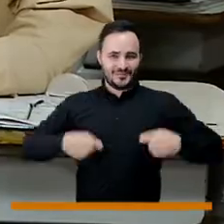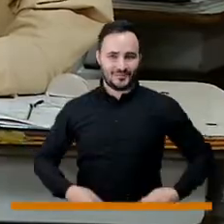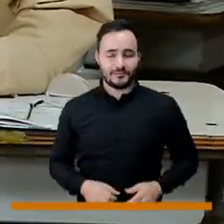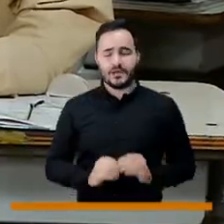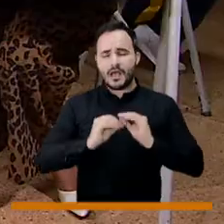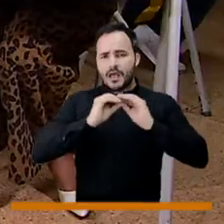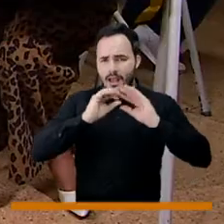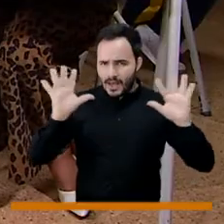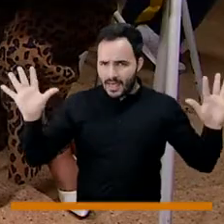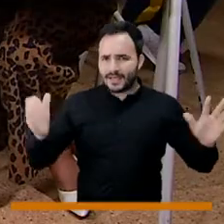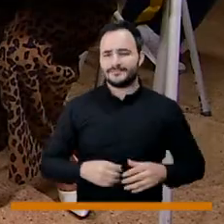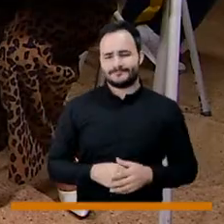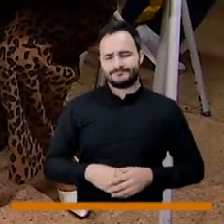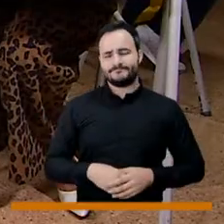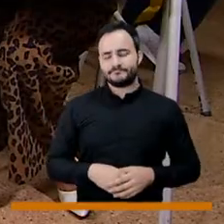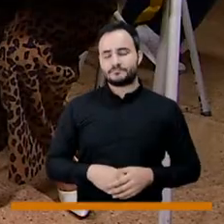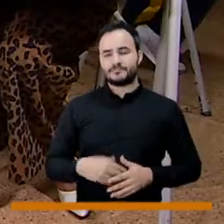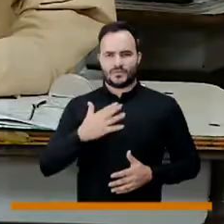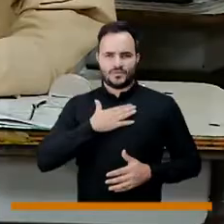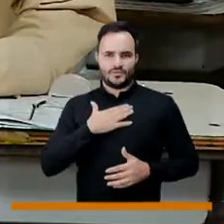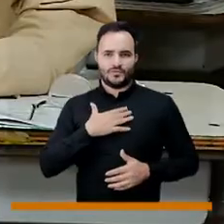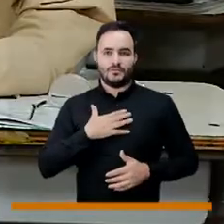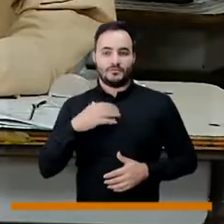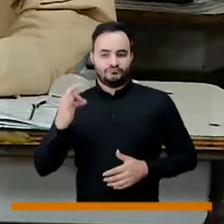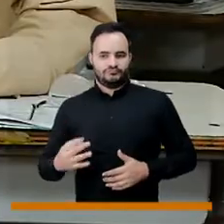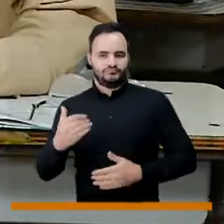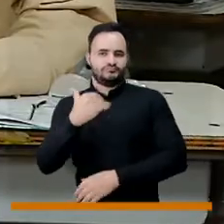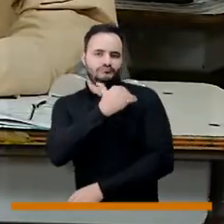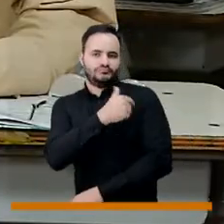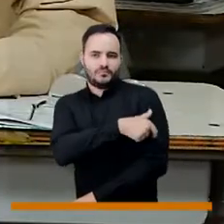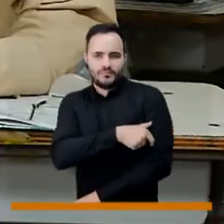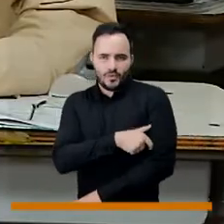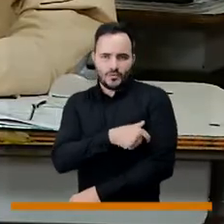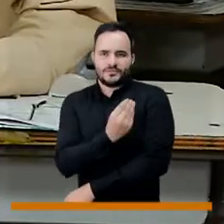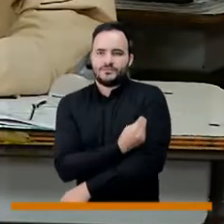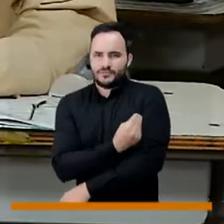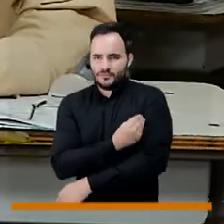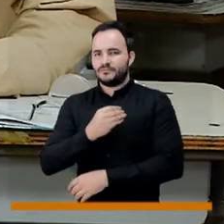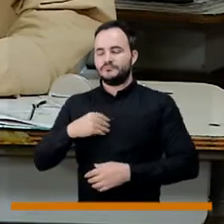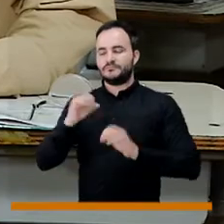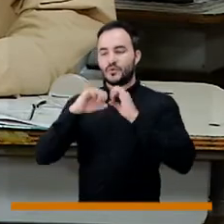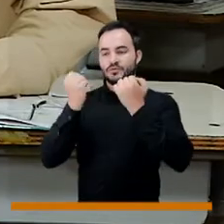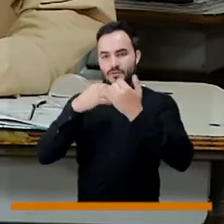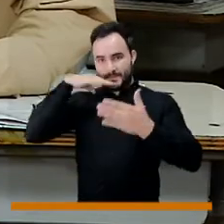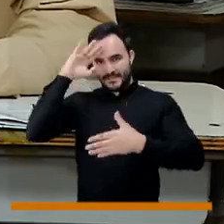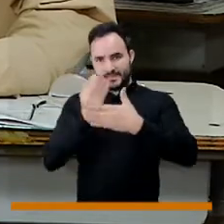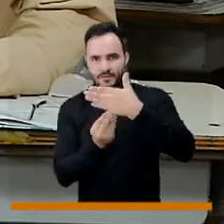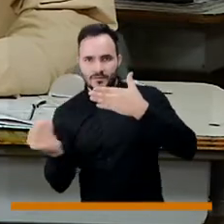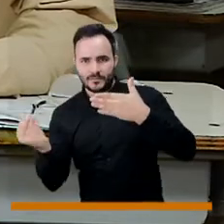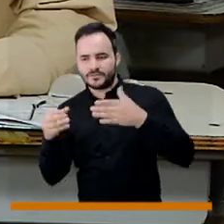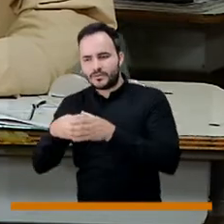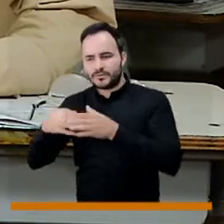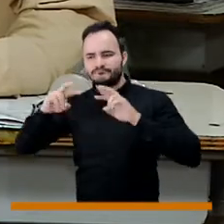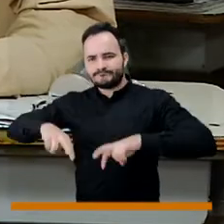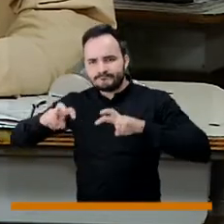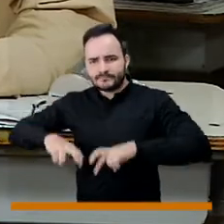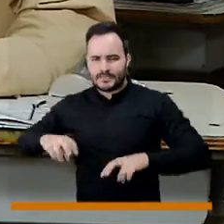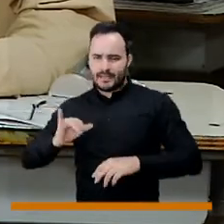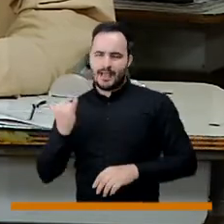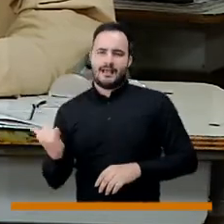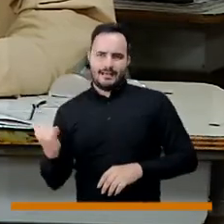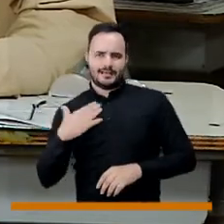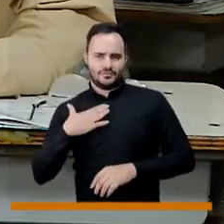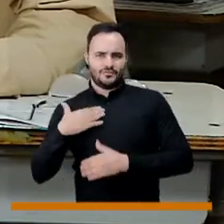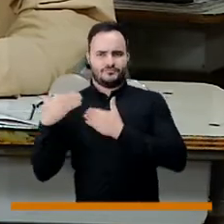realizar desde el consejo de la ciudad por supuesto profe nosotros yo particularmente tengo una comisión accidental desde el consejo de medellín que les dé